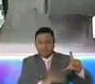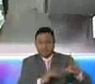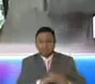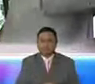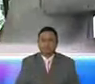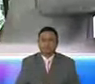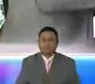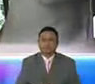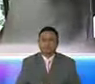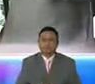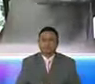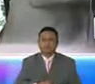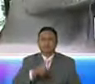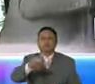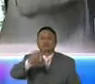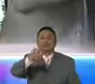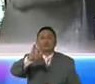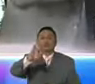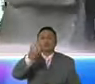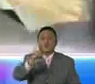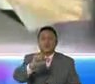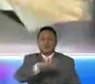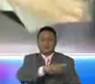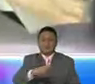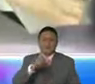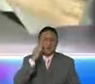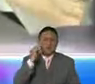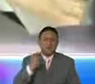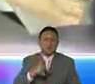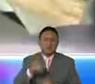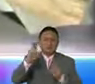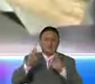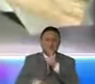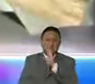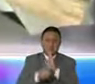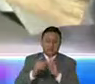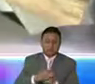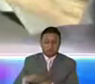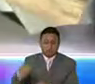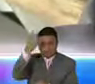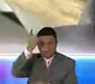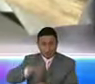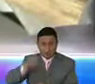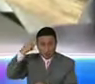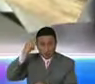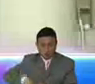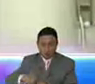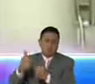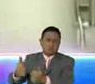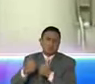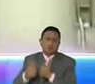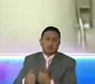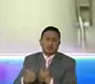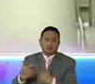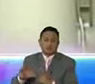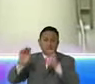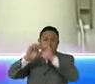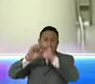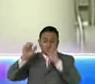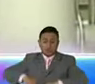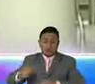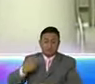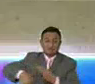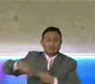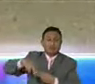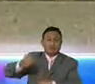mayor. Para Luis Calero, experto en temas petroleros, la decisión del régimen es acertada. Buscar renegociar los contratos con las empresas es positivo